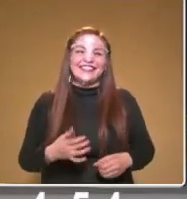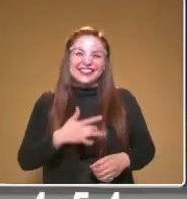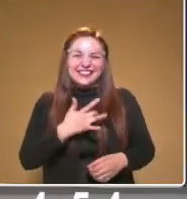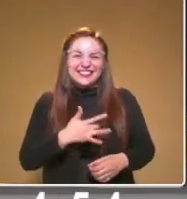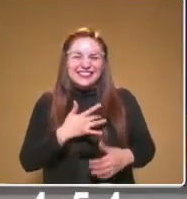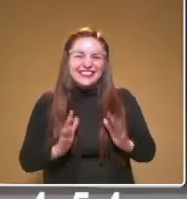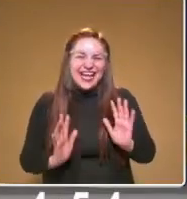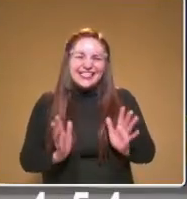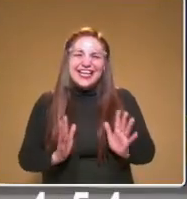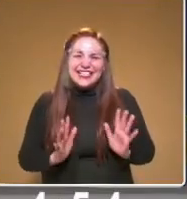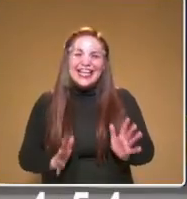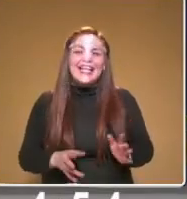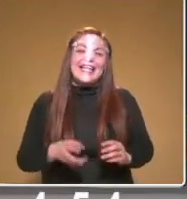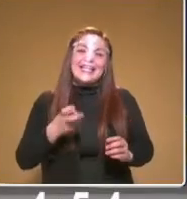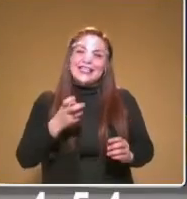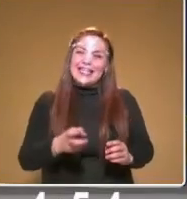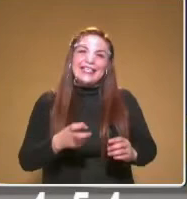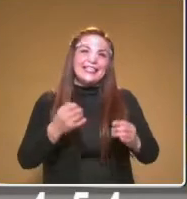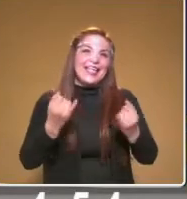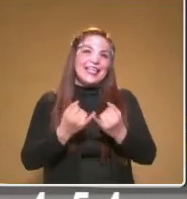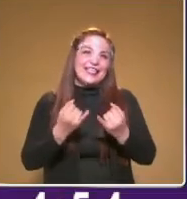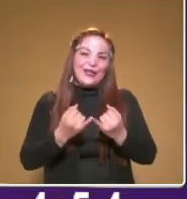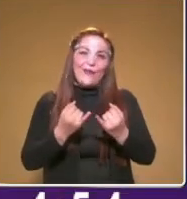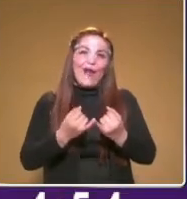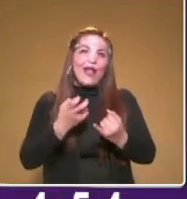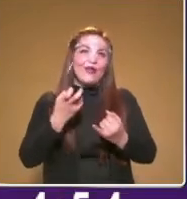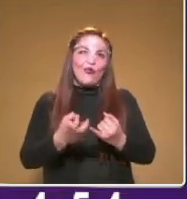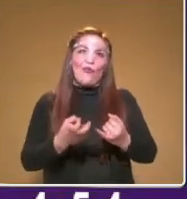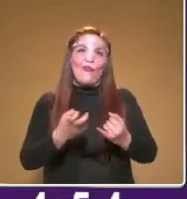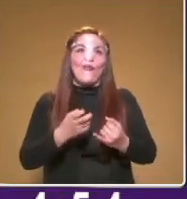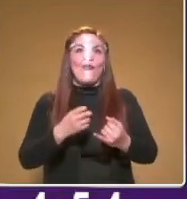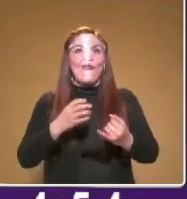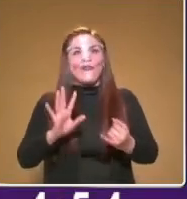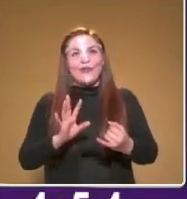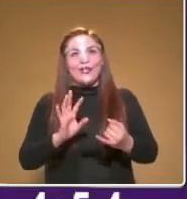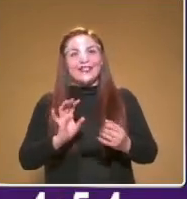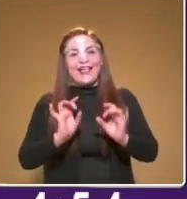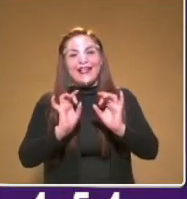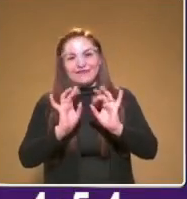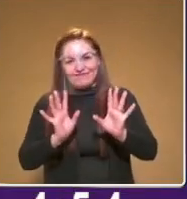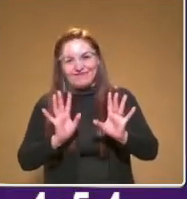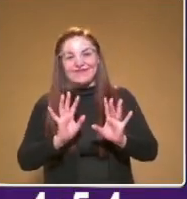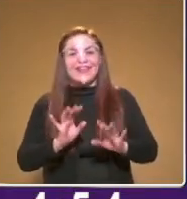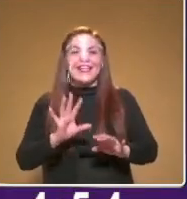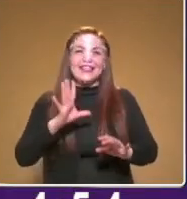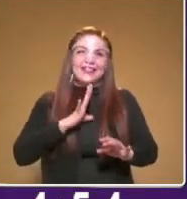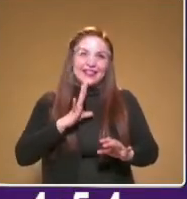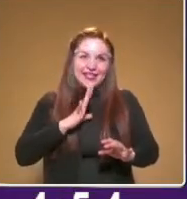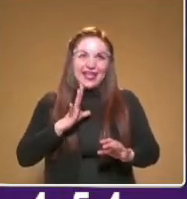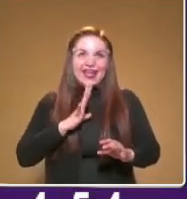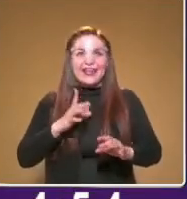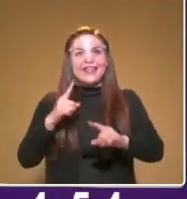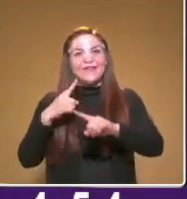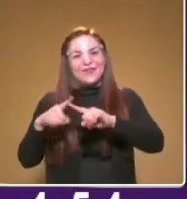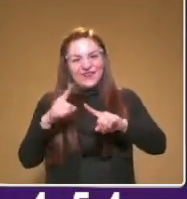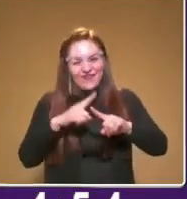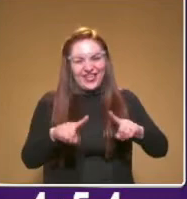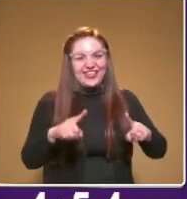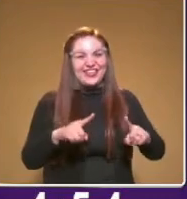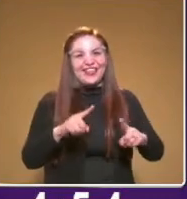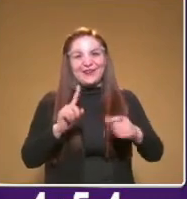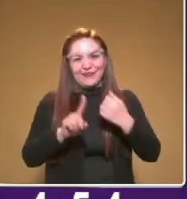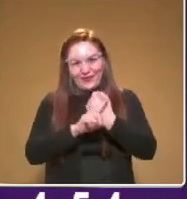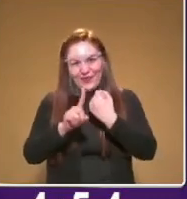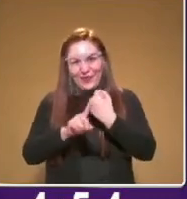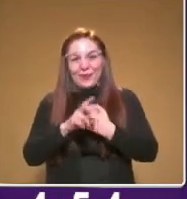obviamente, maestra, las tragedias, pues como su nombre lo dice, trae una tragedia funesta, o sea, triste. Entonces, en este caso,